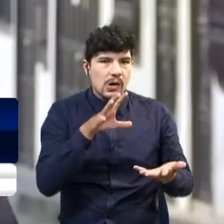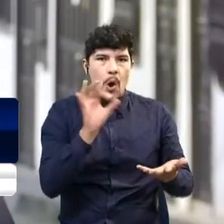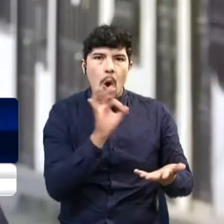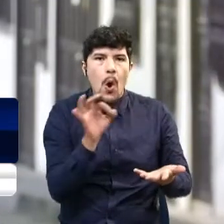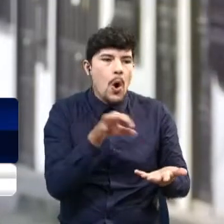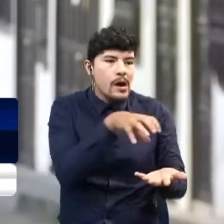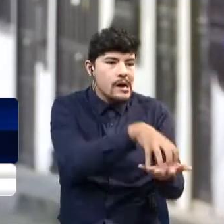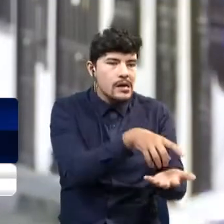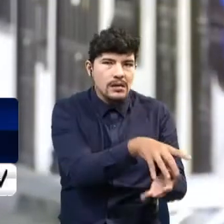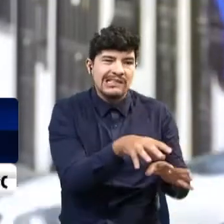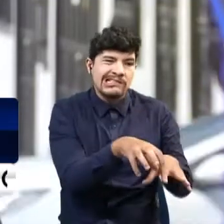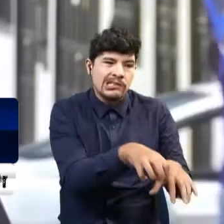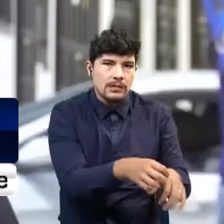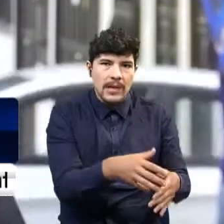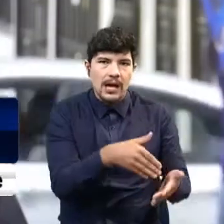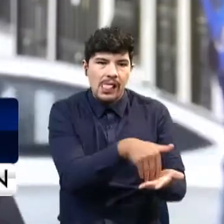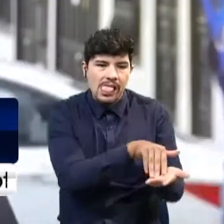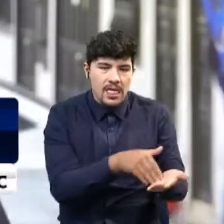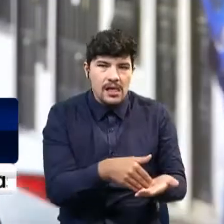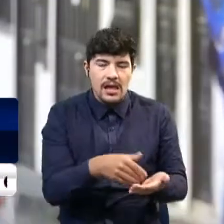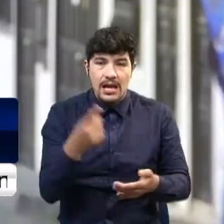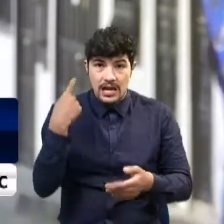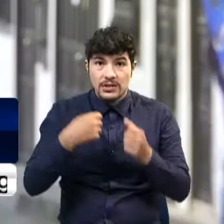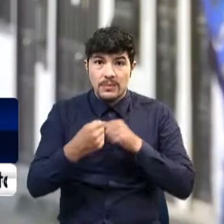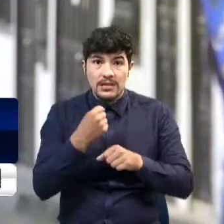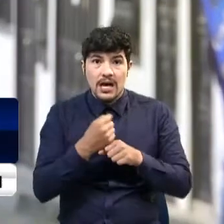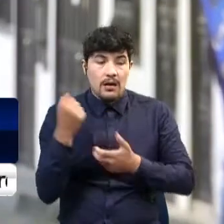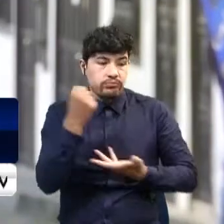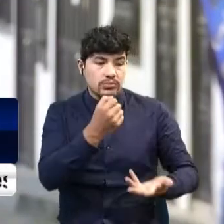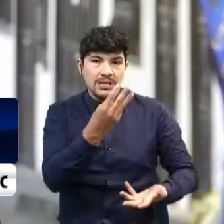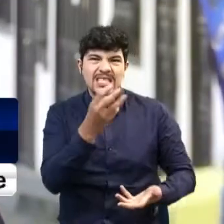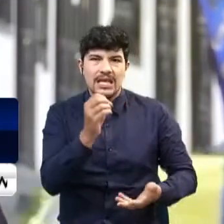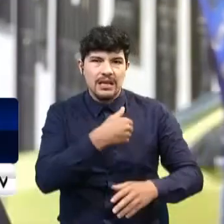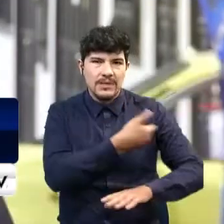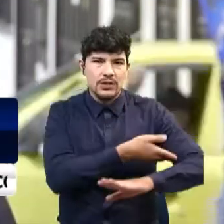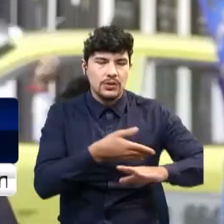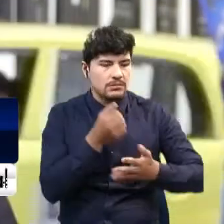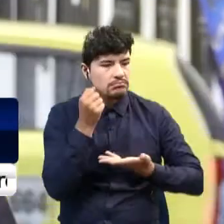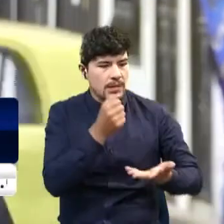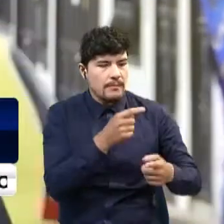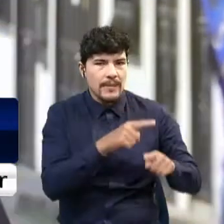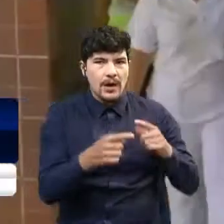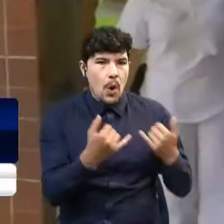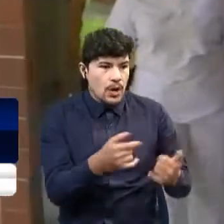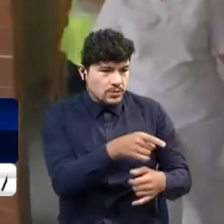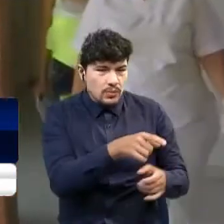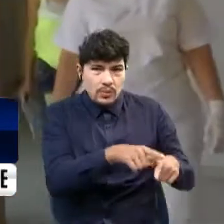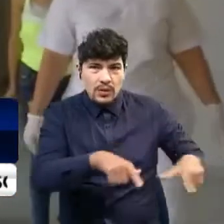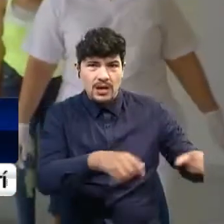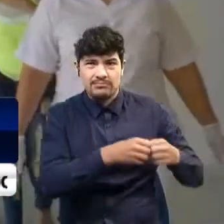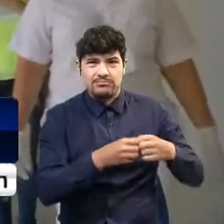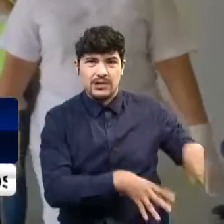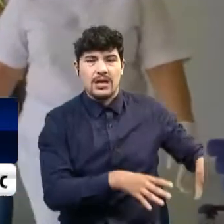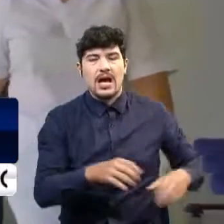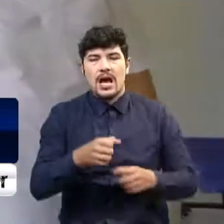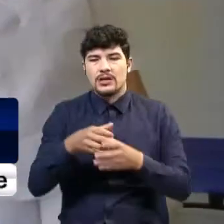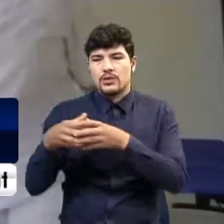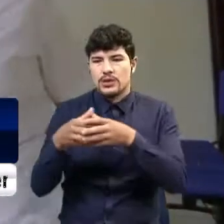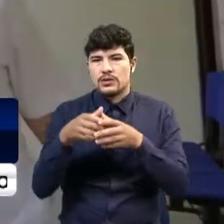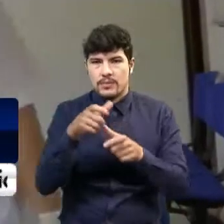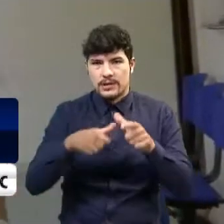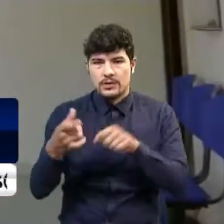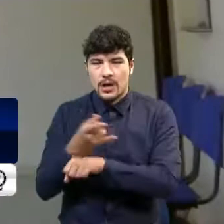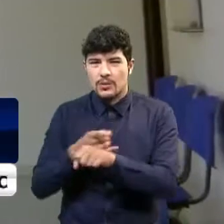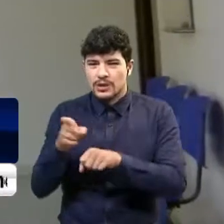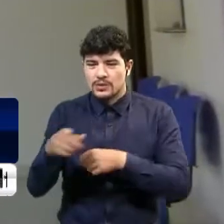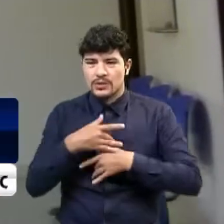salud de motos o el año pasado le invirtieron 30 millones de pesos donde hoy en día está abandonado para la asociación de usuarios la